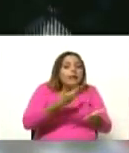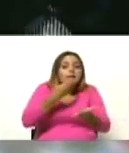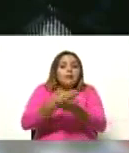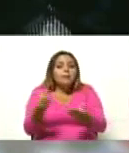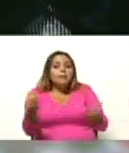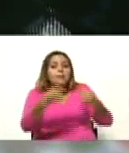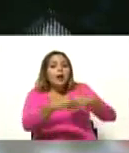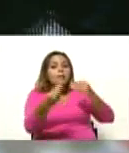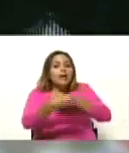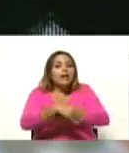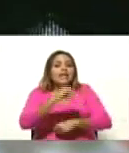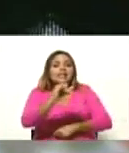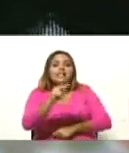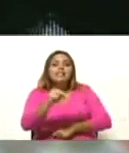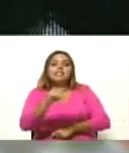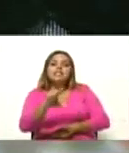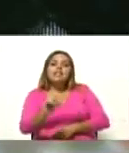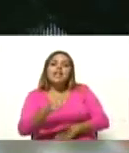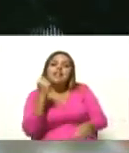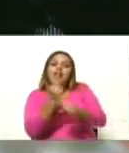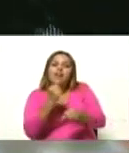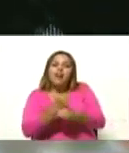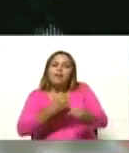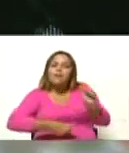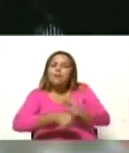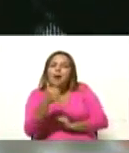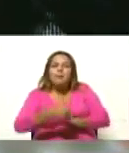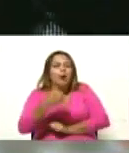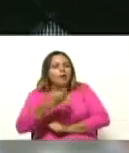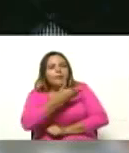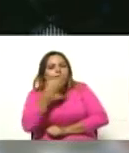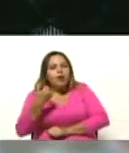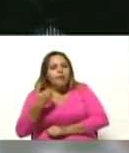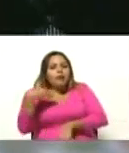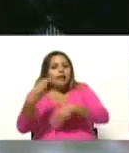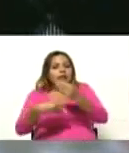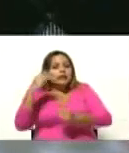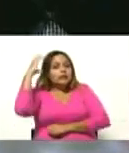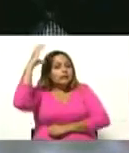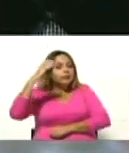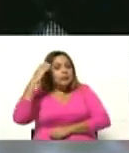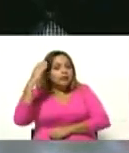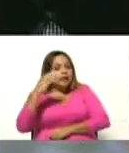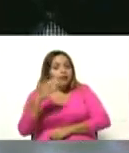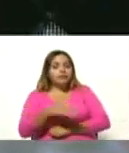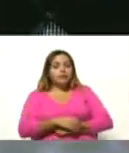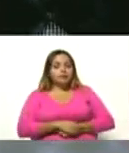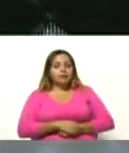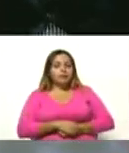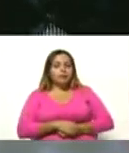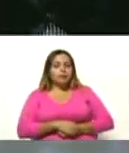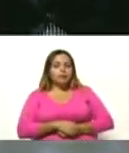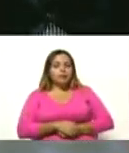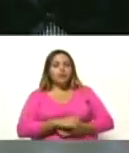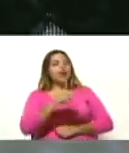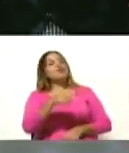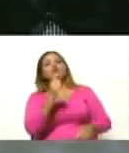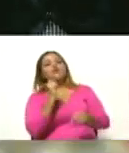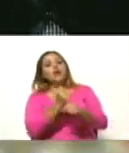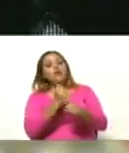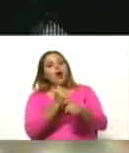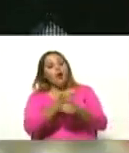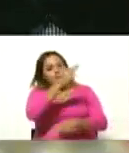están solicitando que el INSEE se ponga las pilas para garantizar capacitación y un oficio digno y